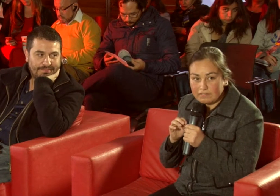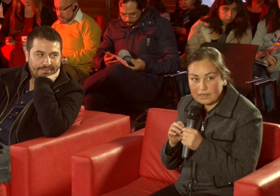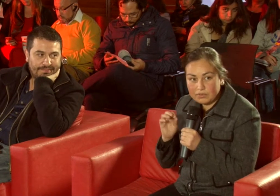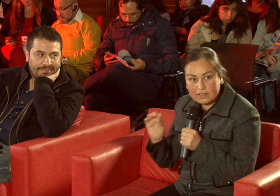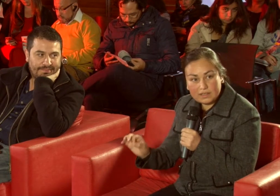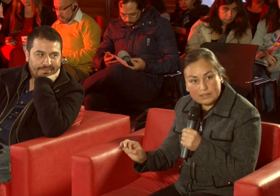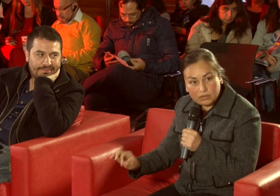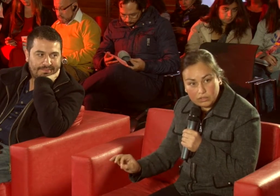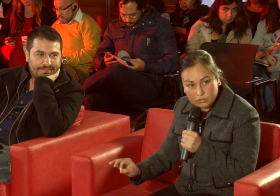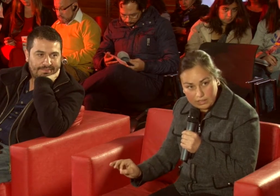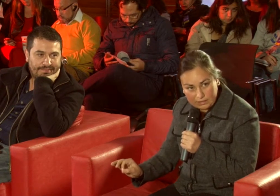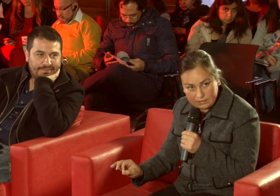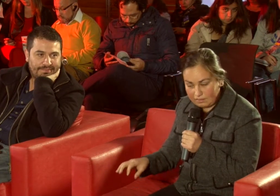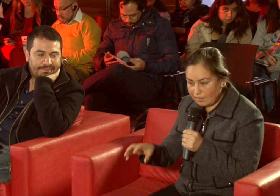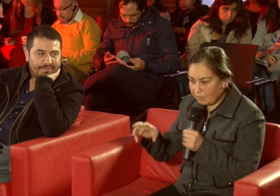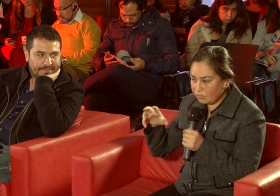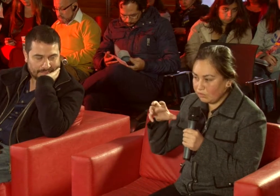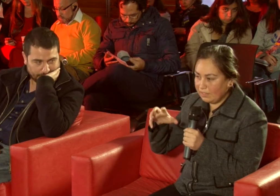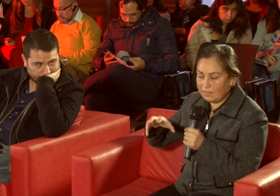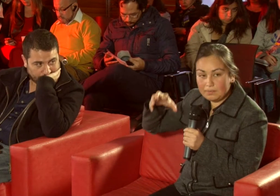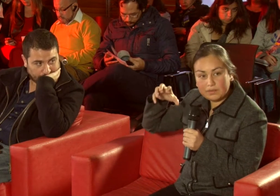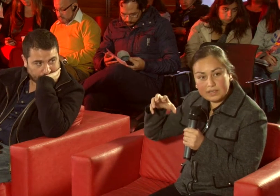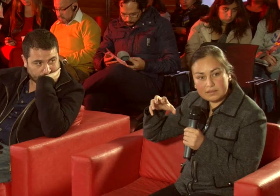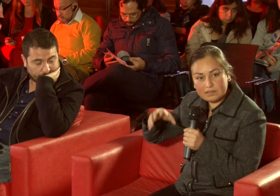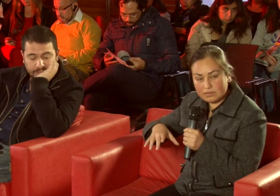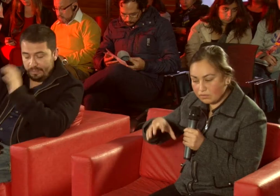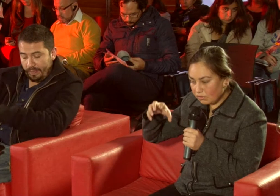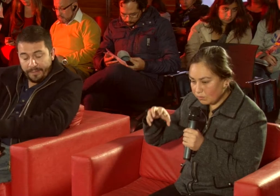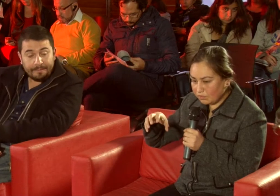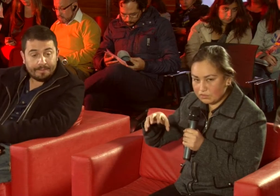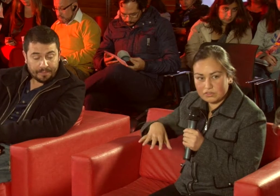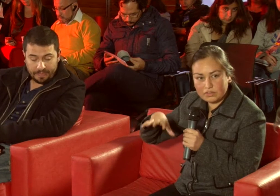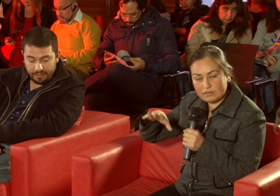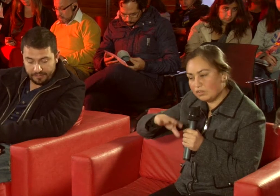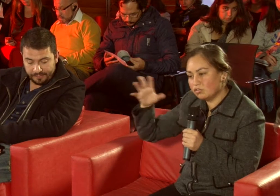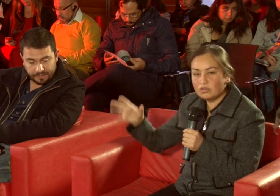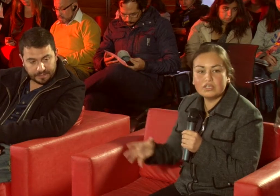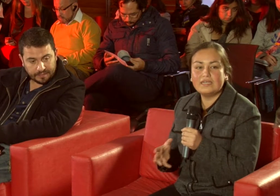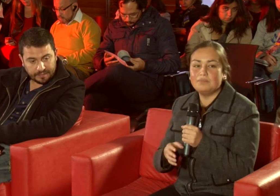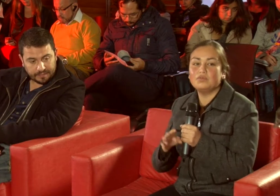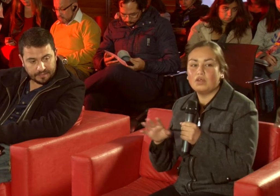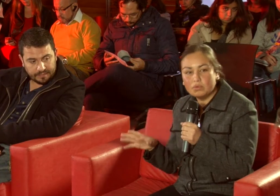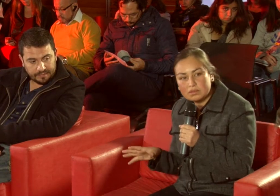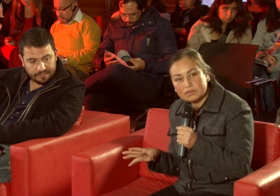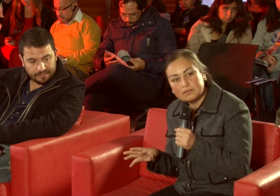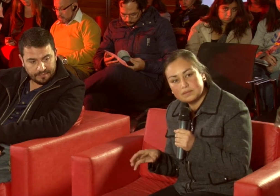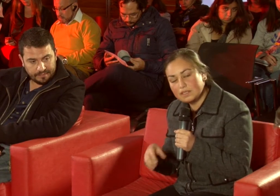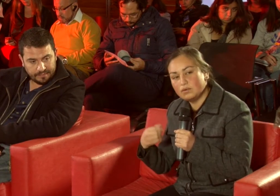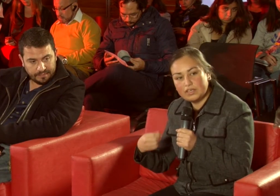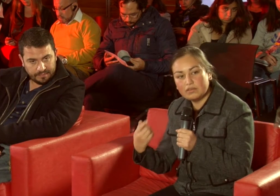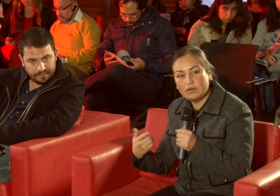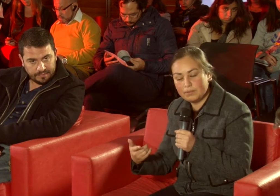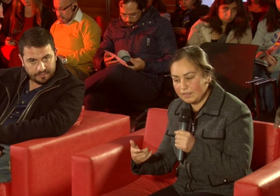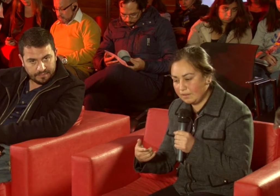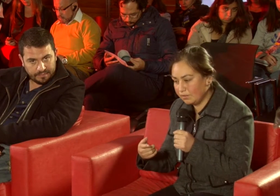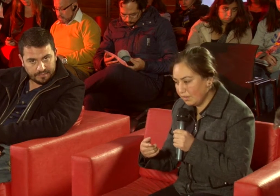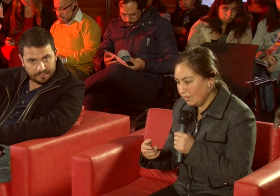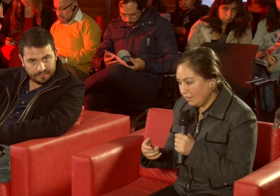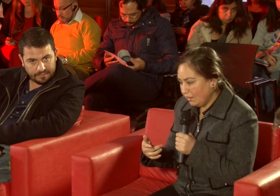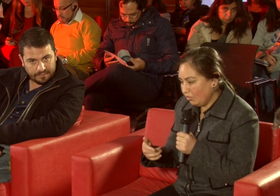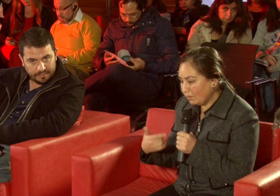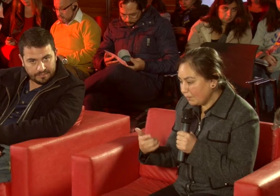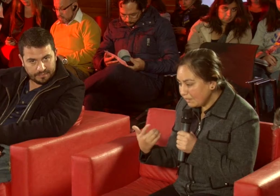nosotros no trabajamos directamente con los estudiantes, trabajamos con el equipo directivo, los profesores, bueno, todo lo que es el mundo adulto, incluyendo los